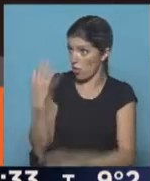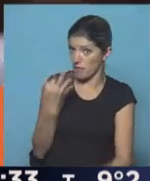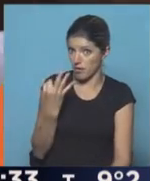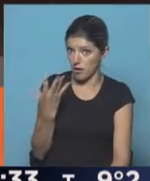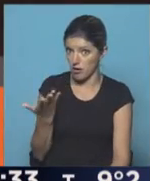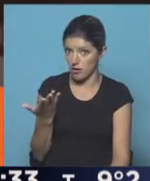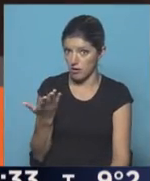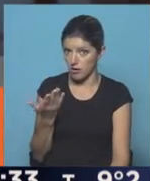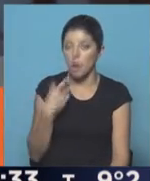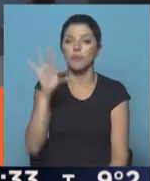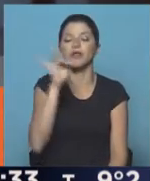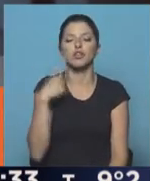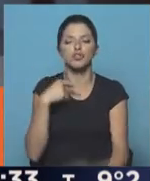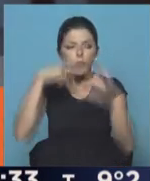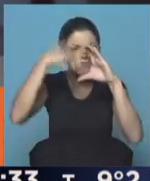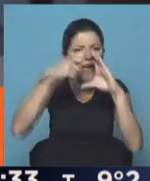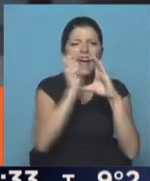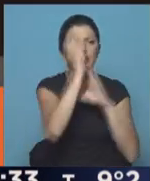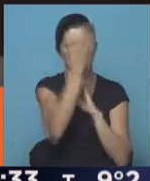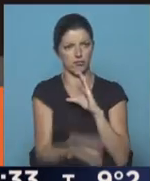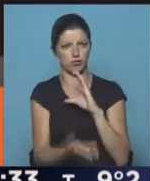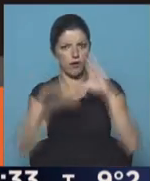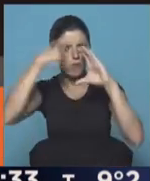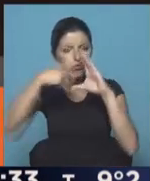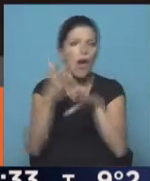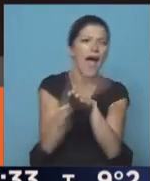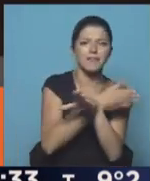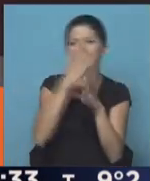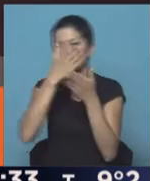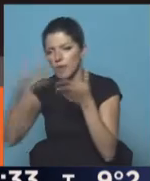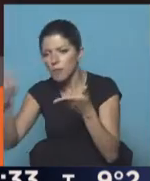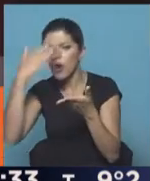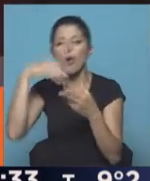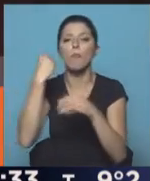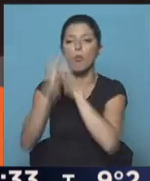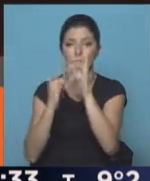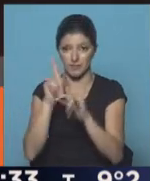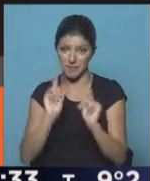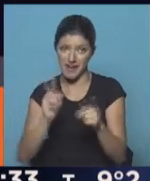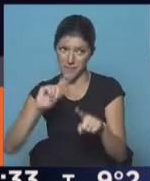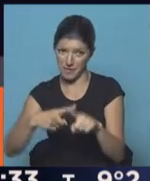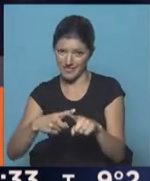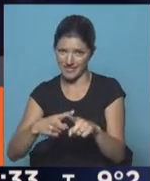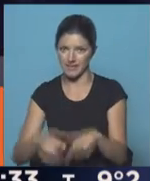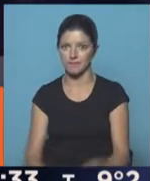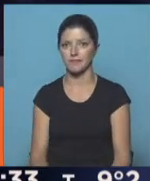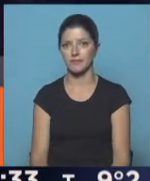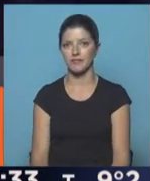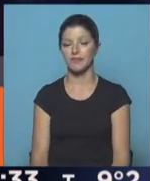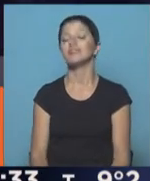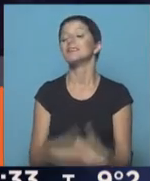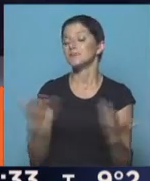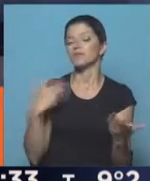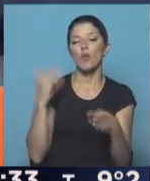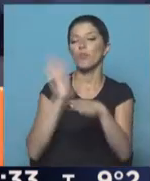de elegir donde pongo la cámara quien filmó qué es lo que pongo antes de que lo que pongo después es un acto político que es después de la historia de boca no nuestro cine